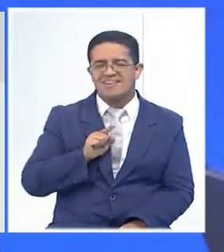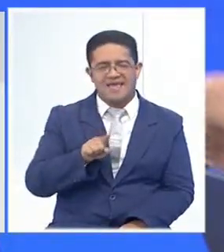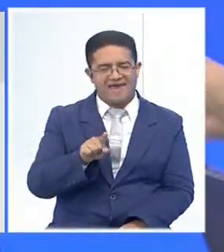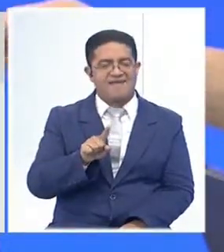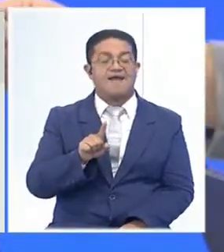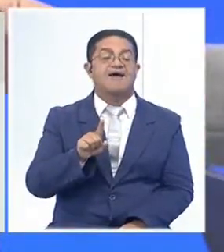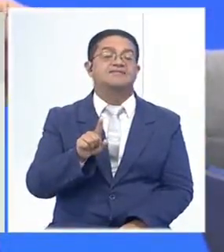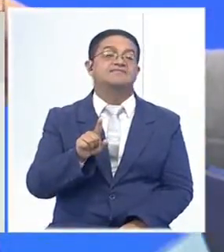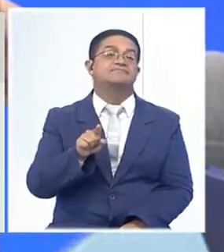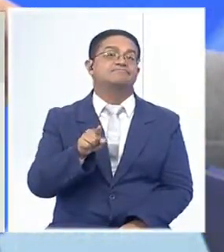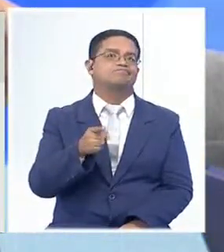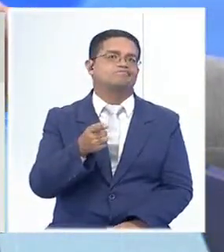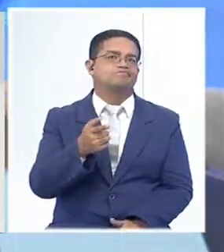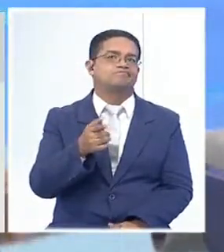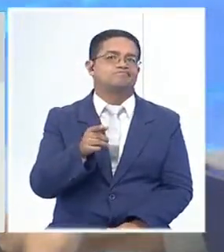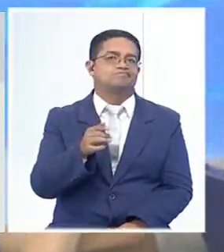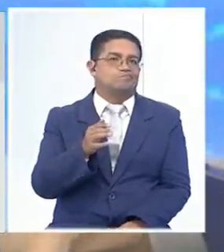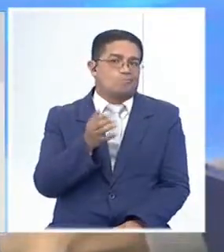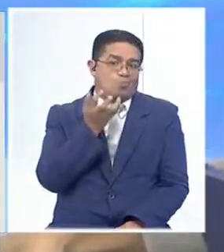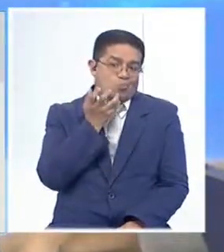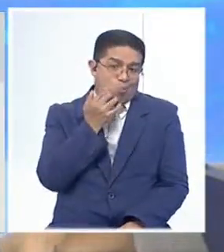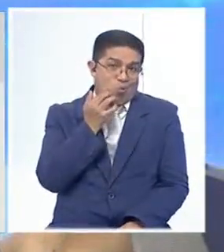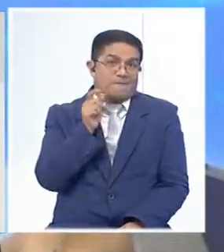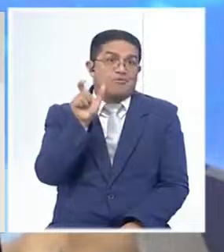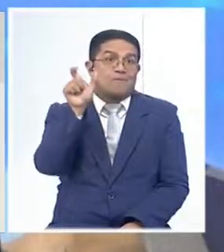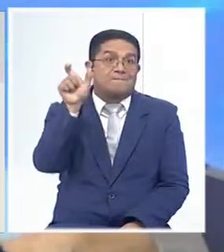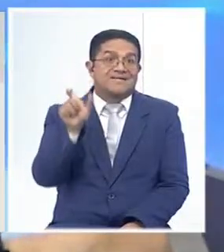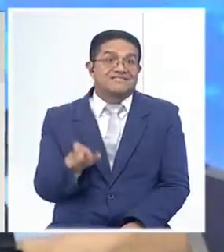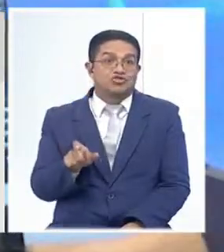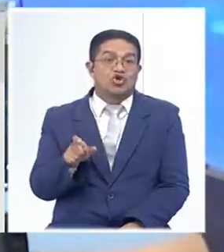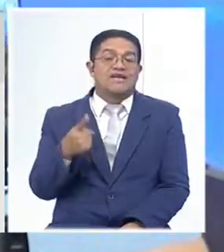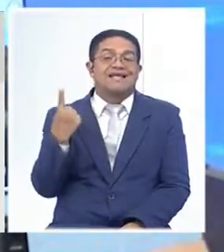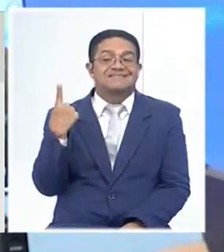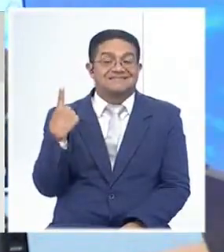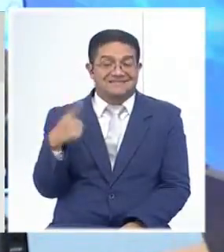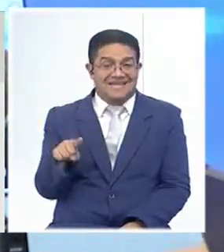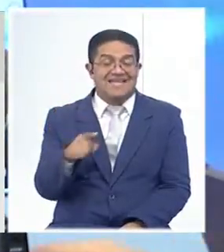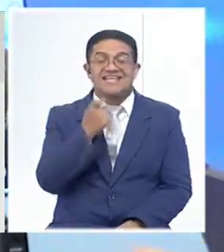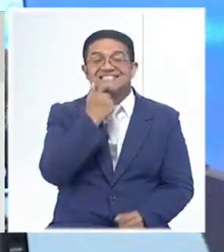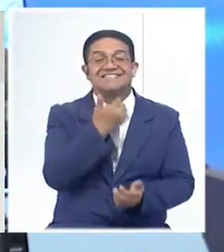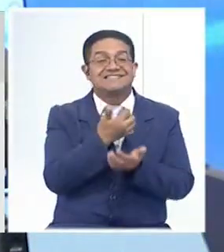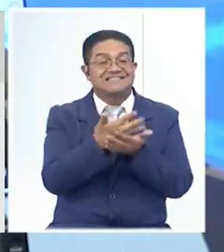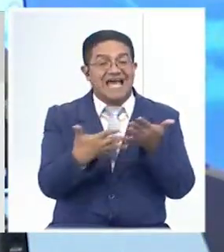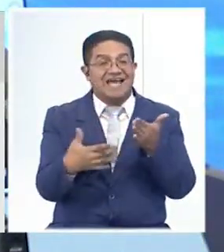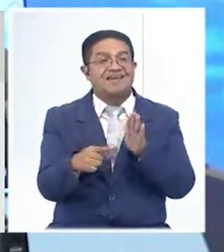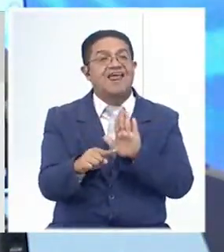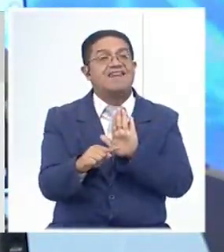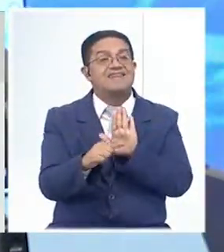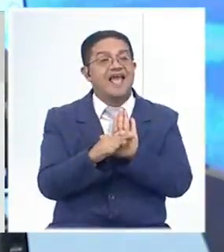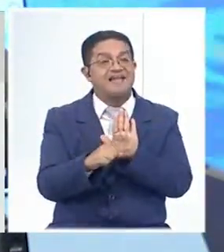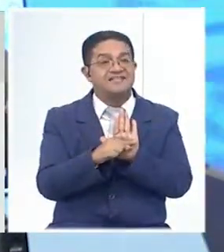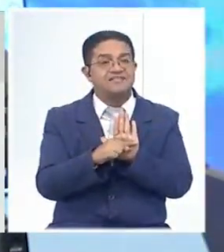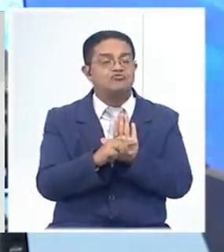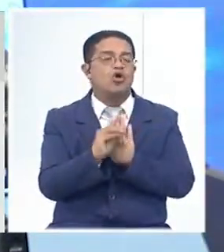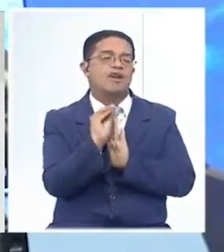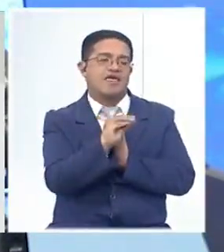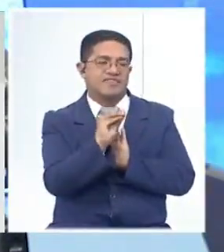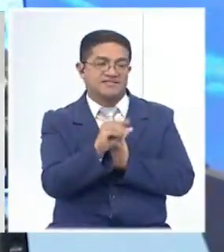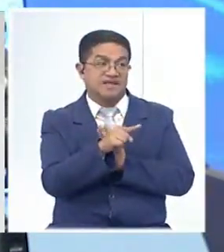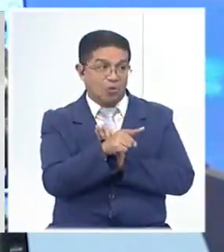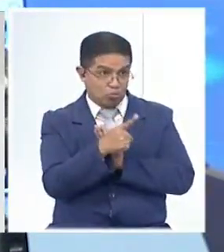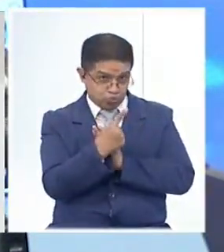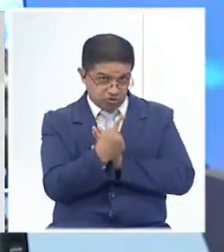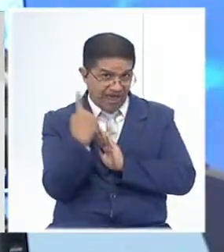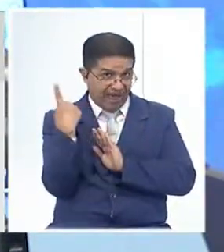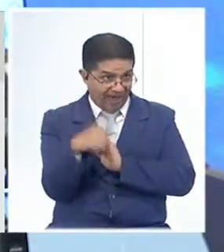grupos, que si el paciente tiene uno de estos grupos, se le dice al familiar, si usted